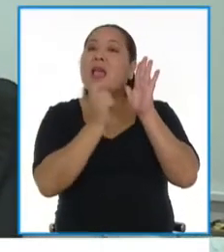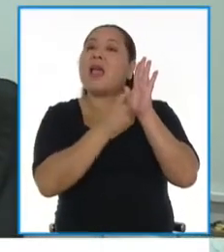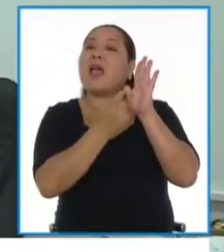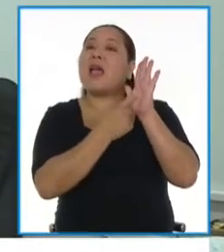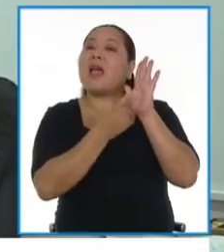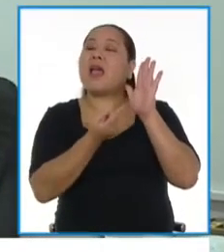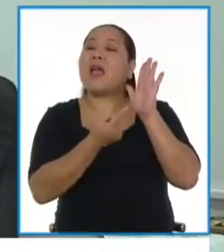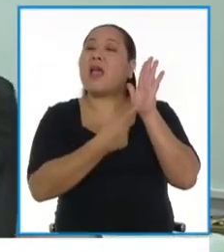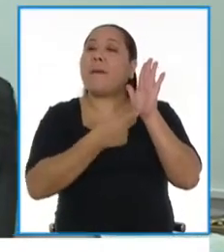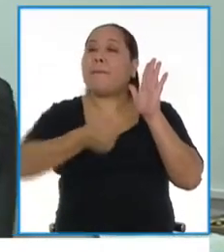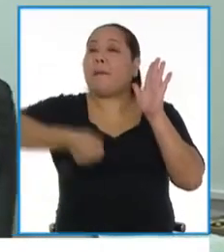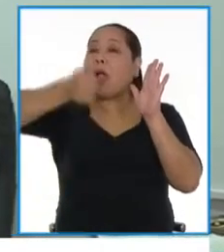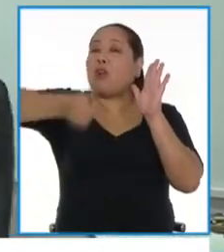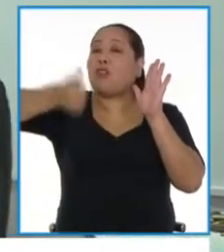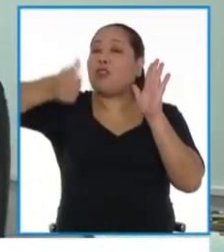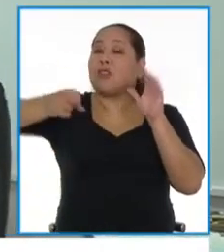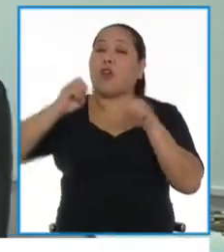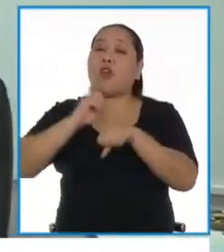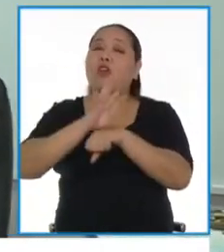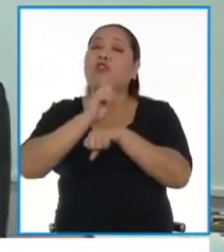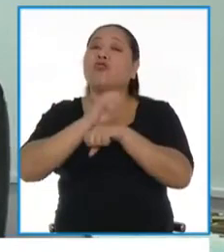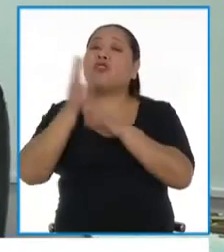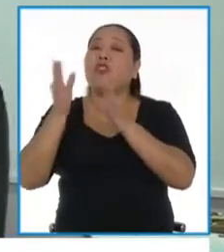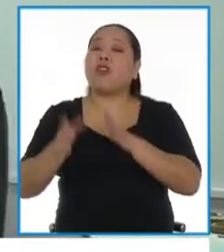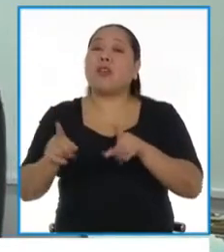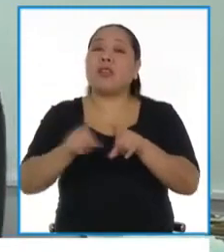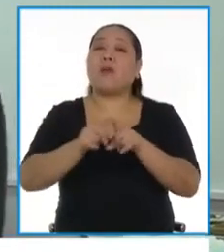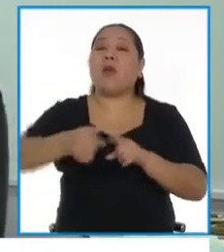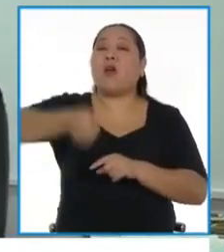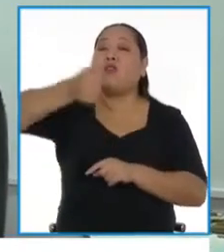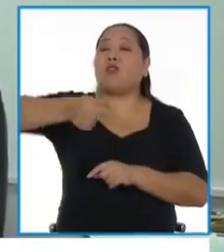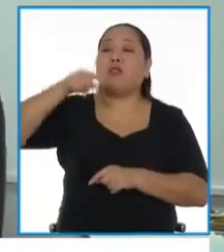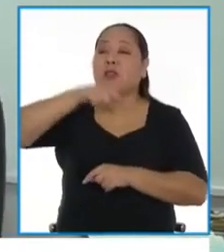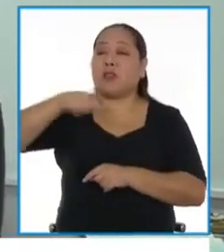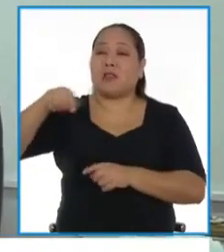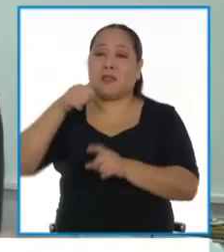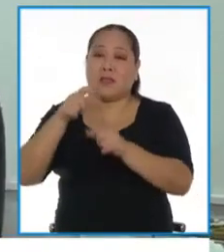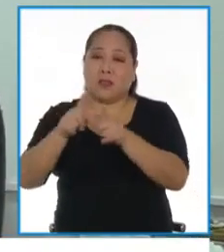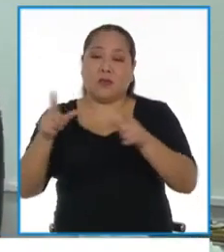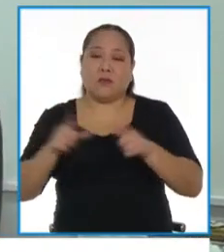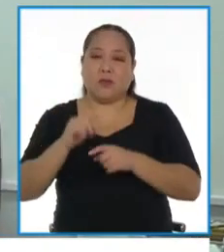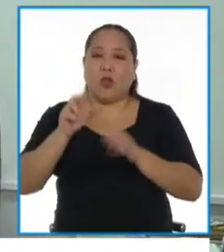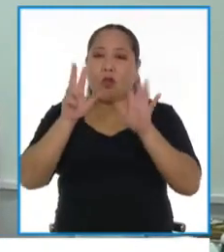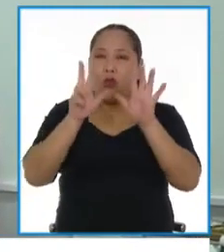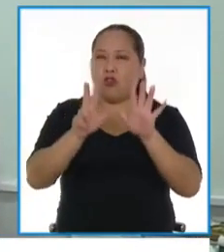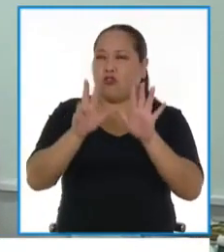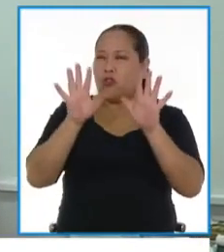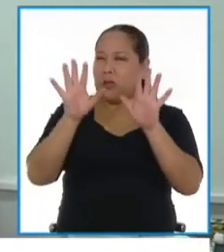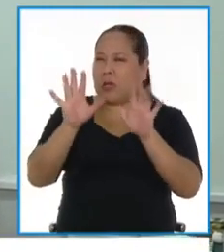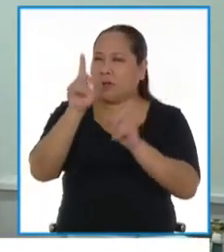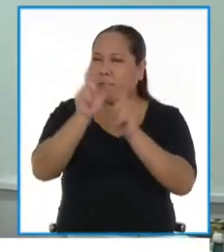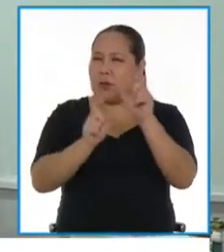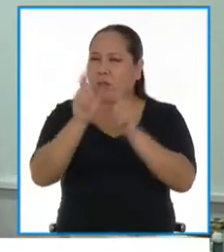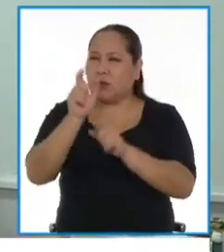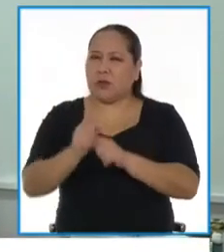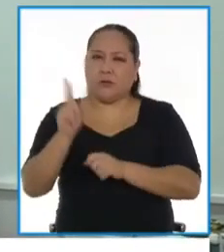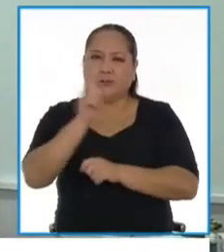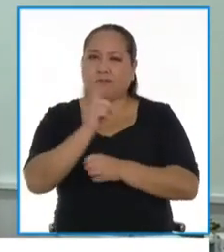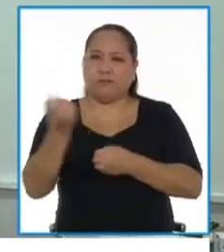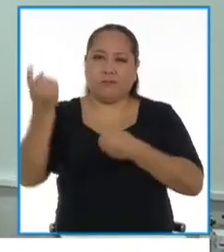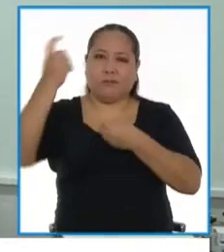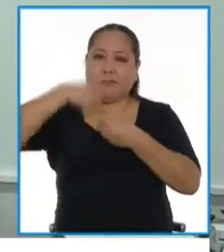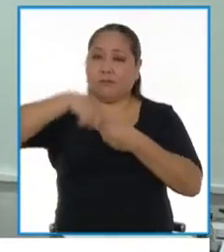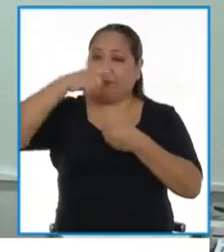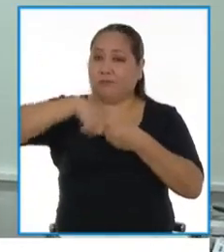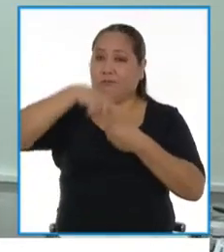figuran funcionarios, asesores y también autoridades locales. Son entre 8 a 10 personas que no estaban en